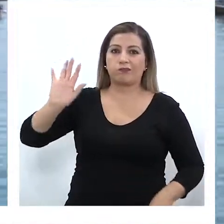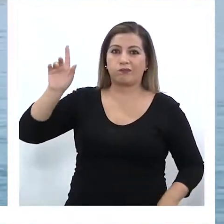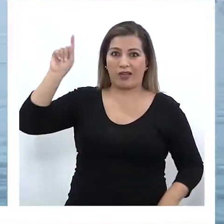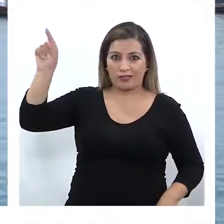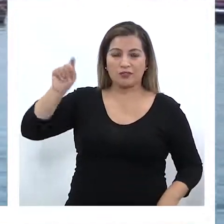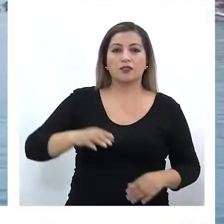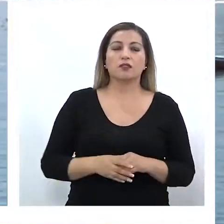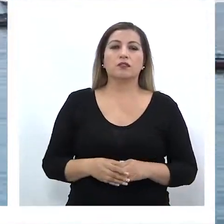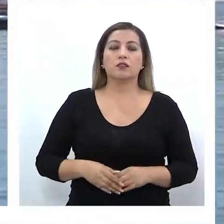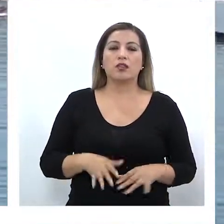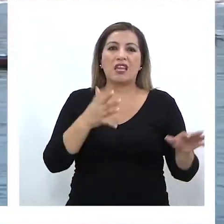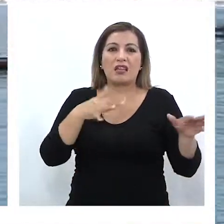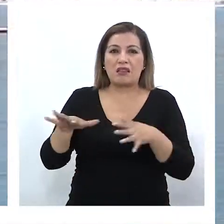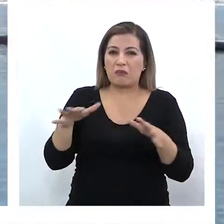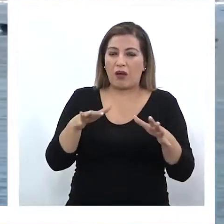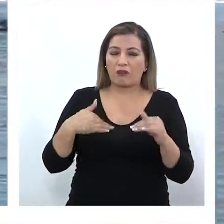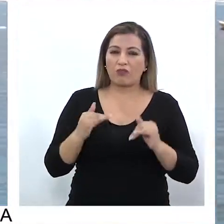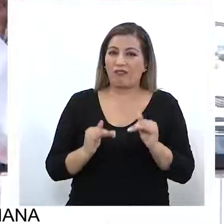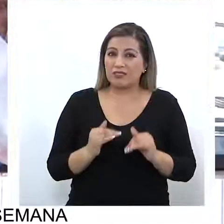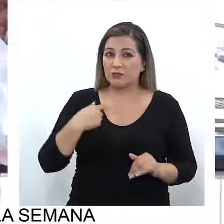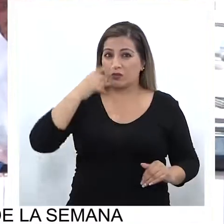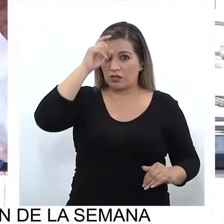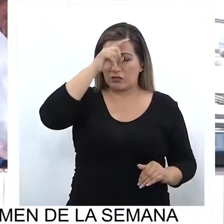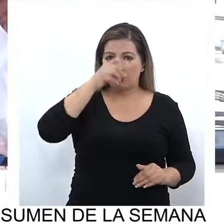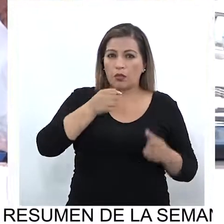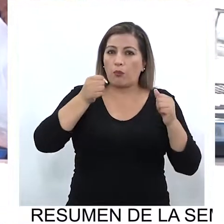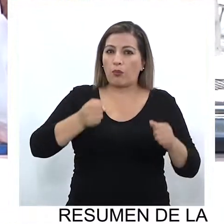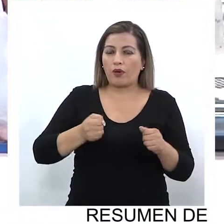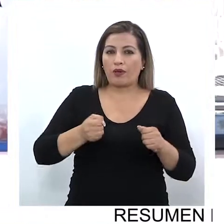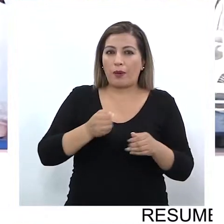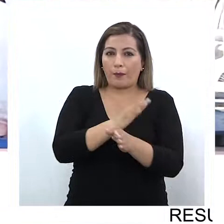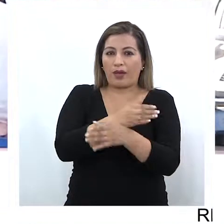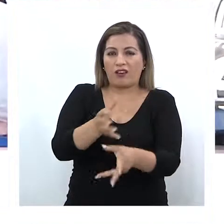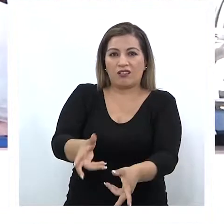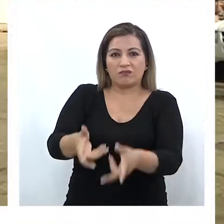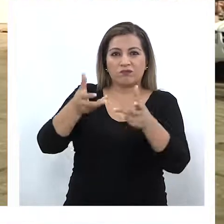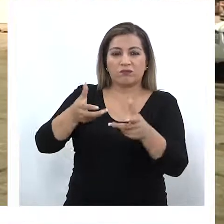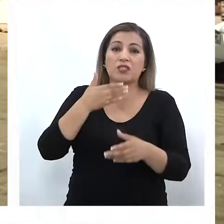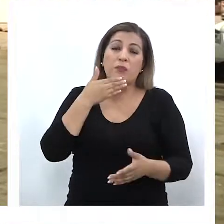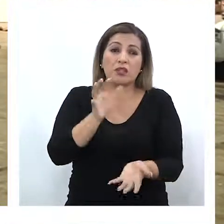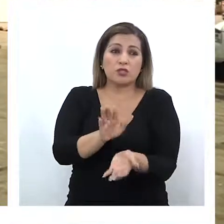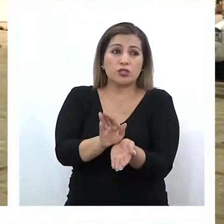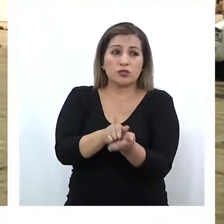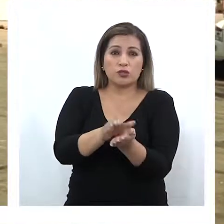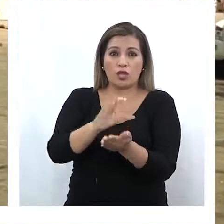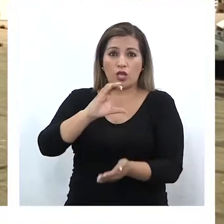la mar sigue así, es un poquito jodida, pero se puede sacar chorga,